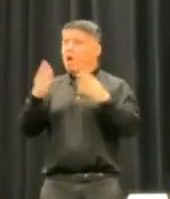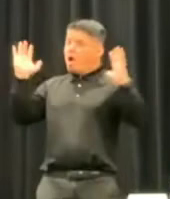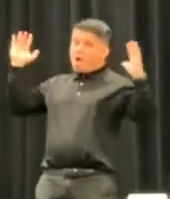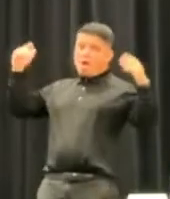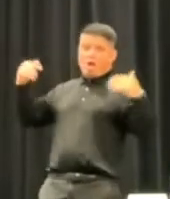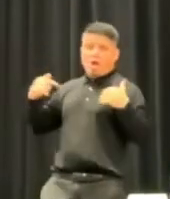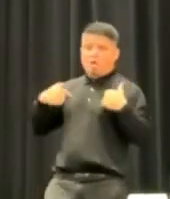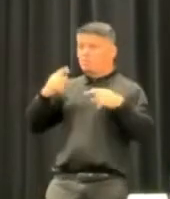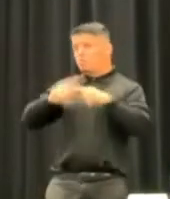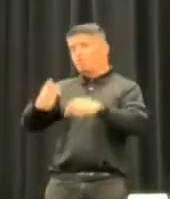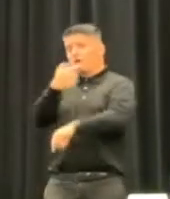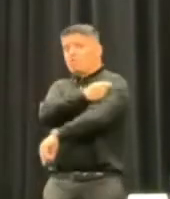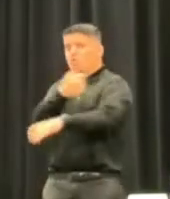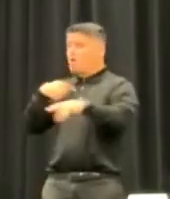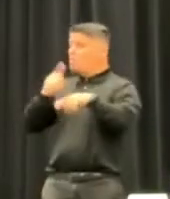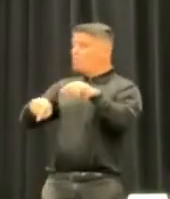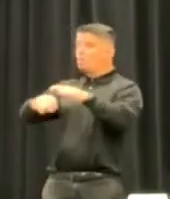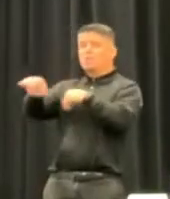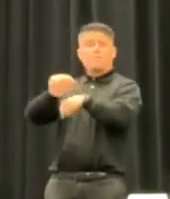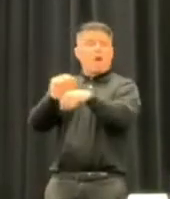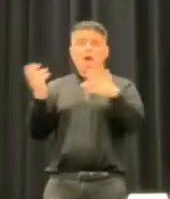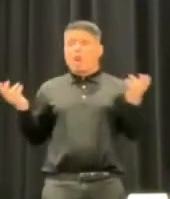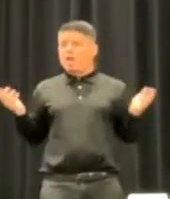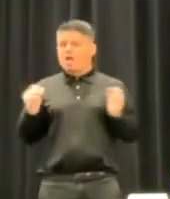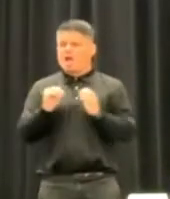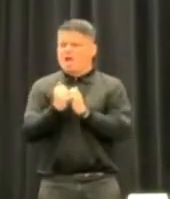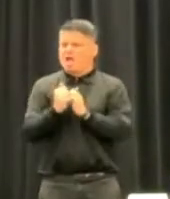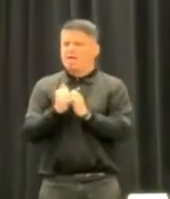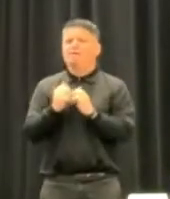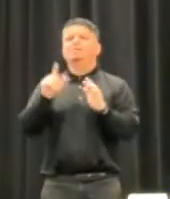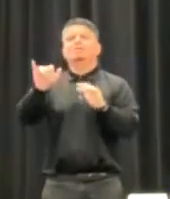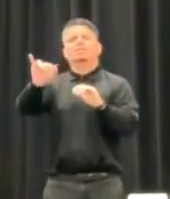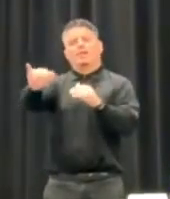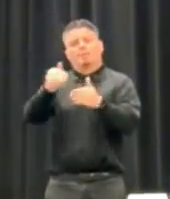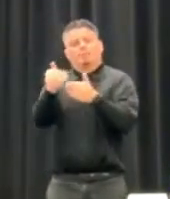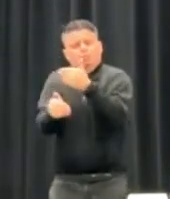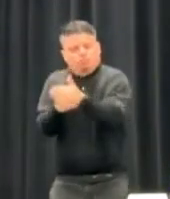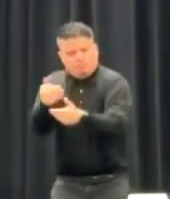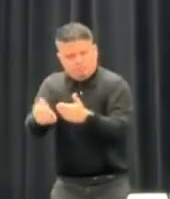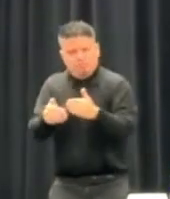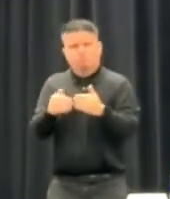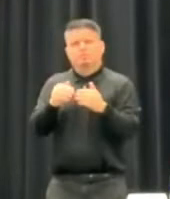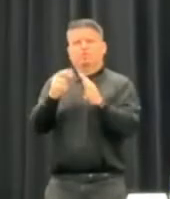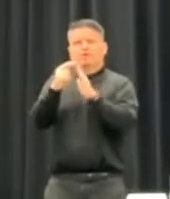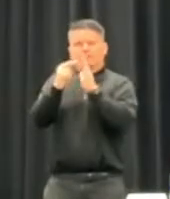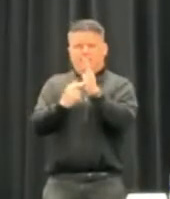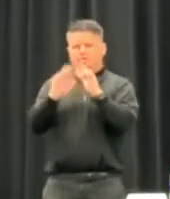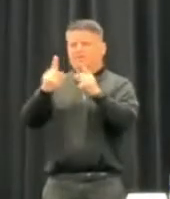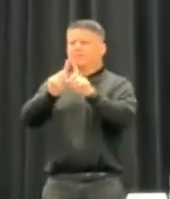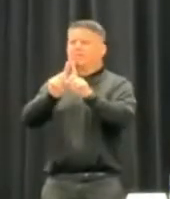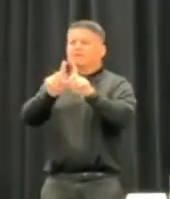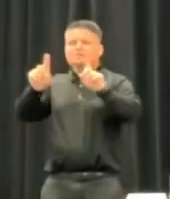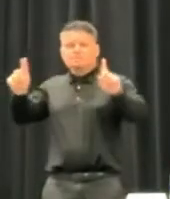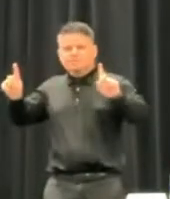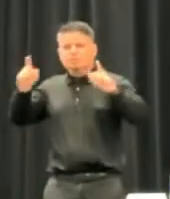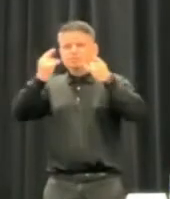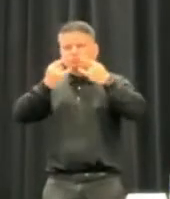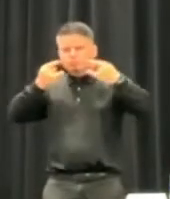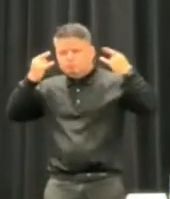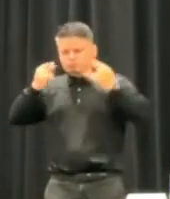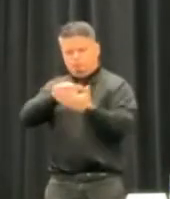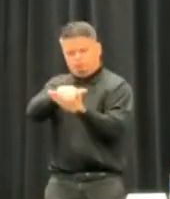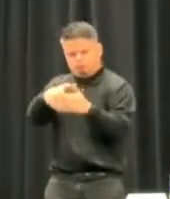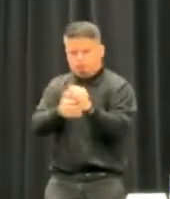trabajar en lo que la vacunación ocurre tenemos que todos seguir las reglas de distanciamiento de limpieza y sanitización